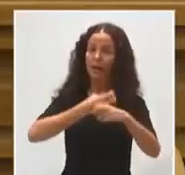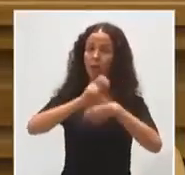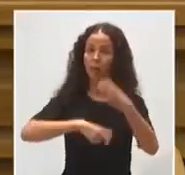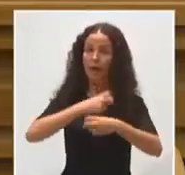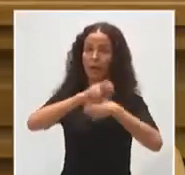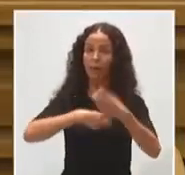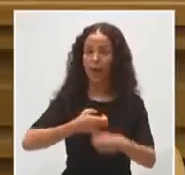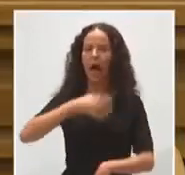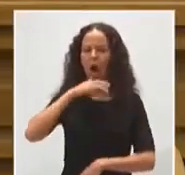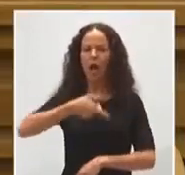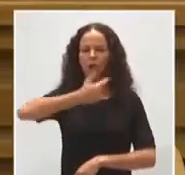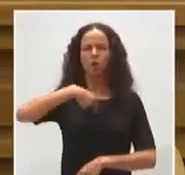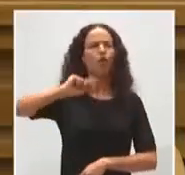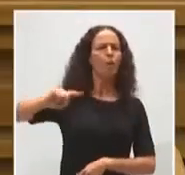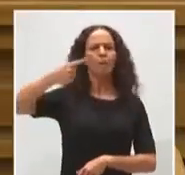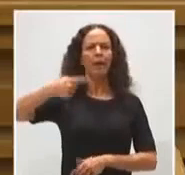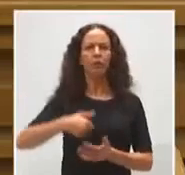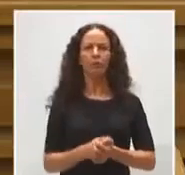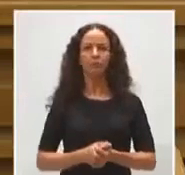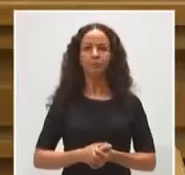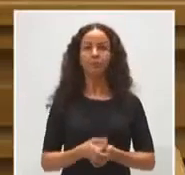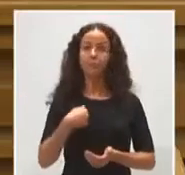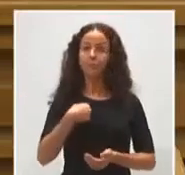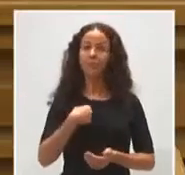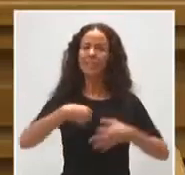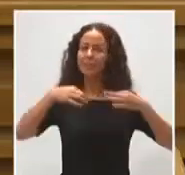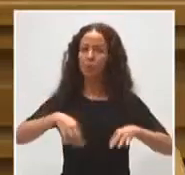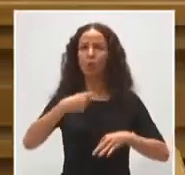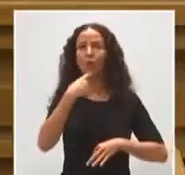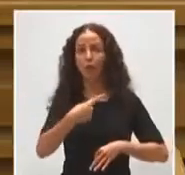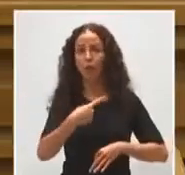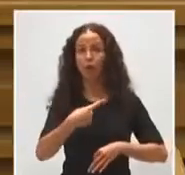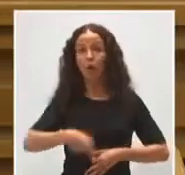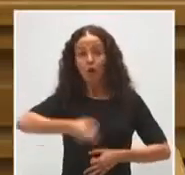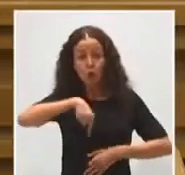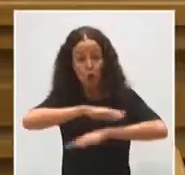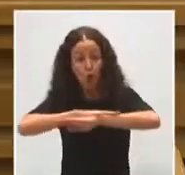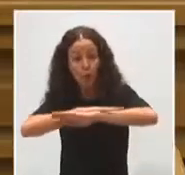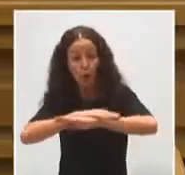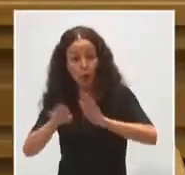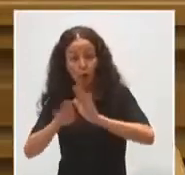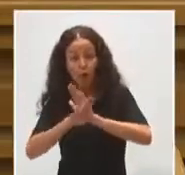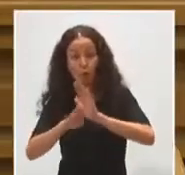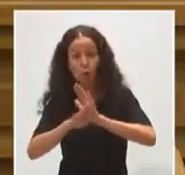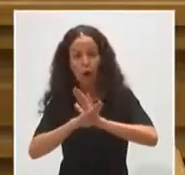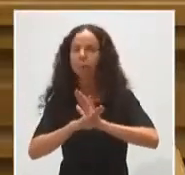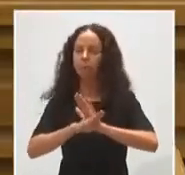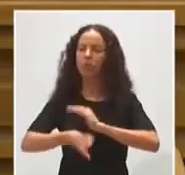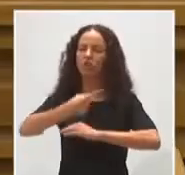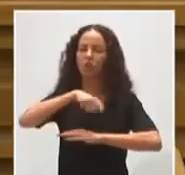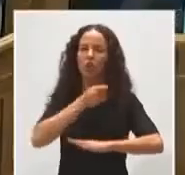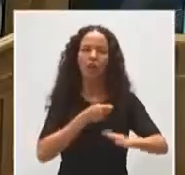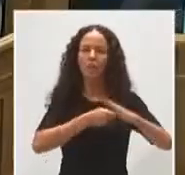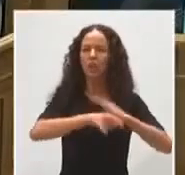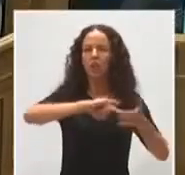ya les aseguro que mientras estemos nosotros castilla la mancha va a mantener el objetivo de estar a la cabeza en inversión tecnológica de